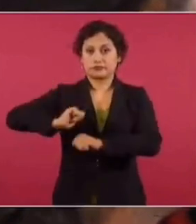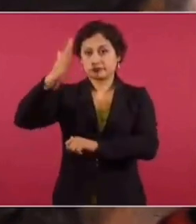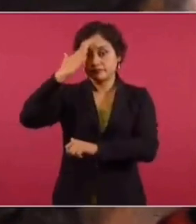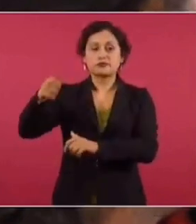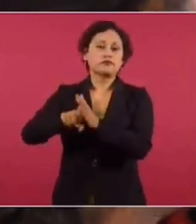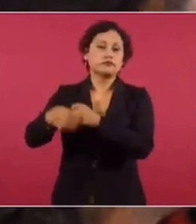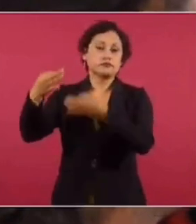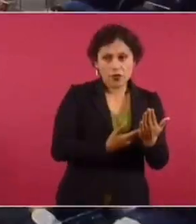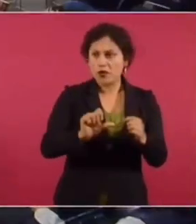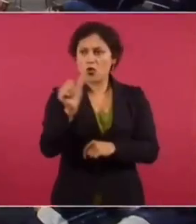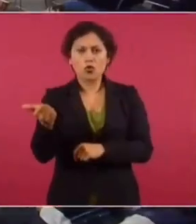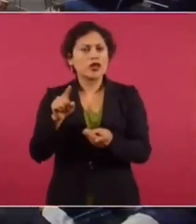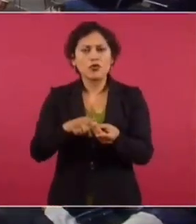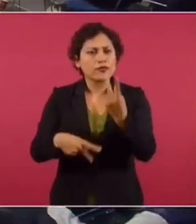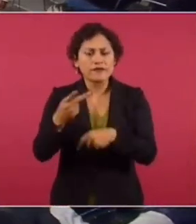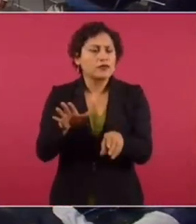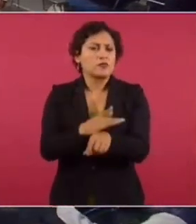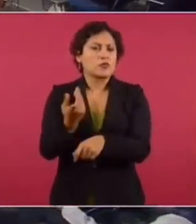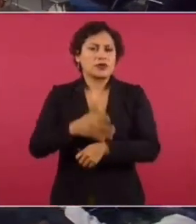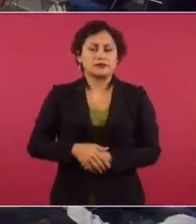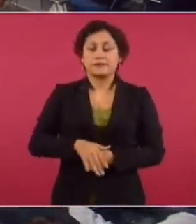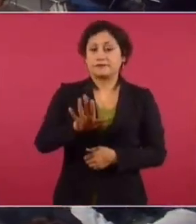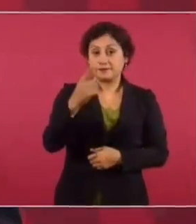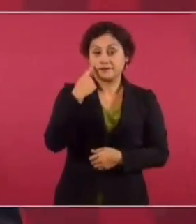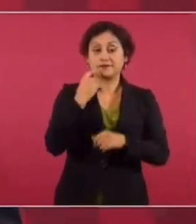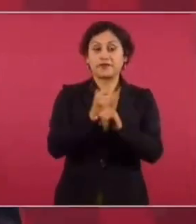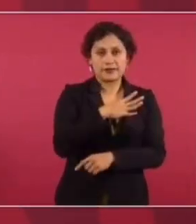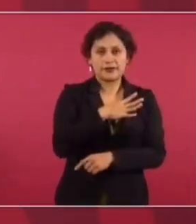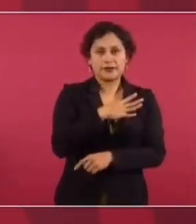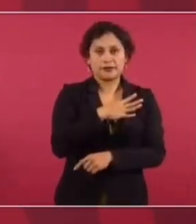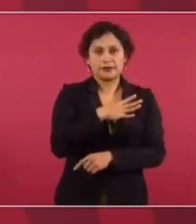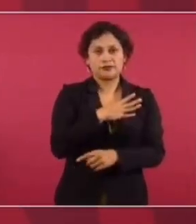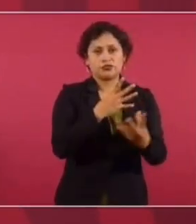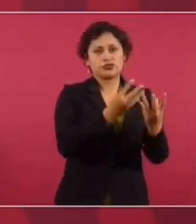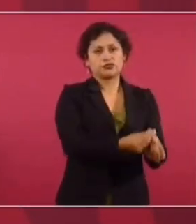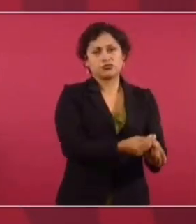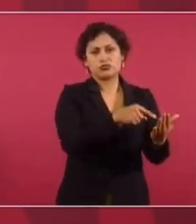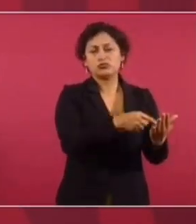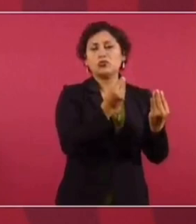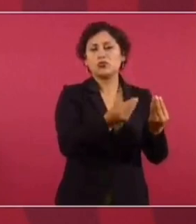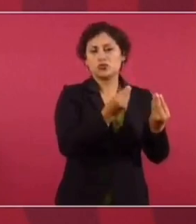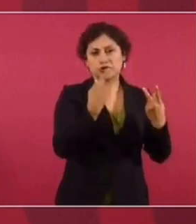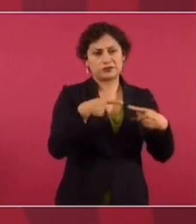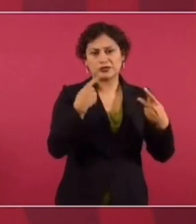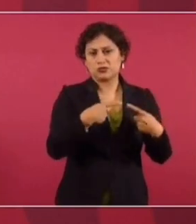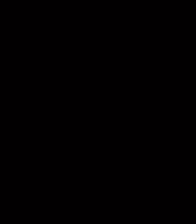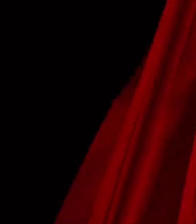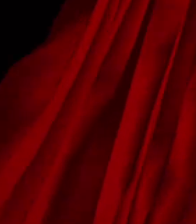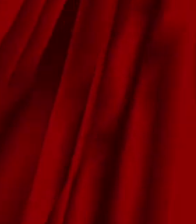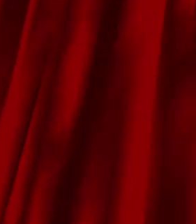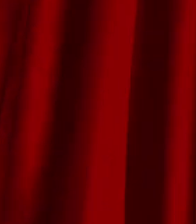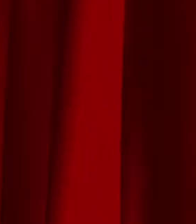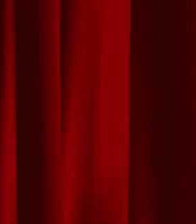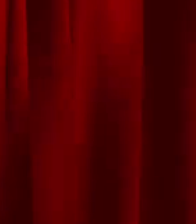autoridades judiciales en Estados Unidos. Es que la información que se ha venido haciendo incluye a muchos personajes, ¿no?